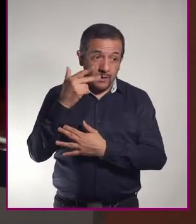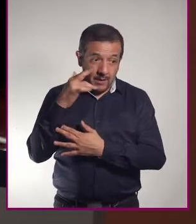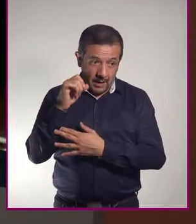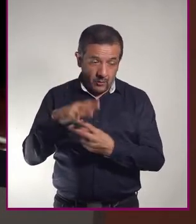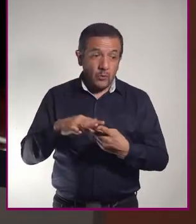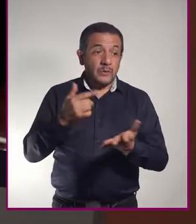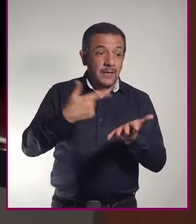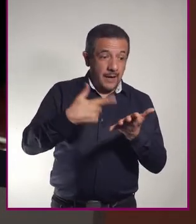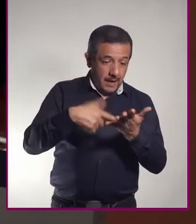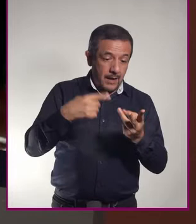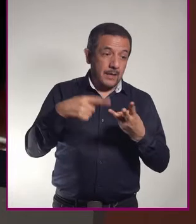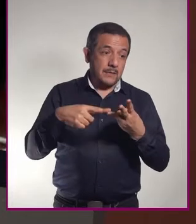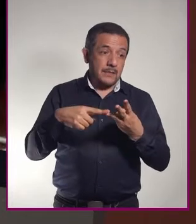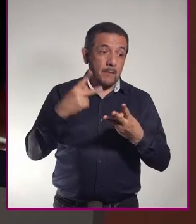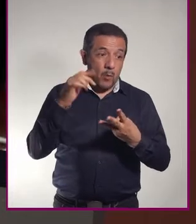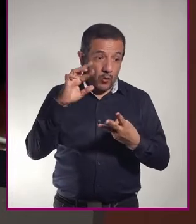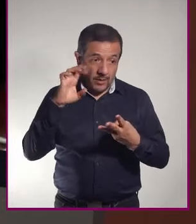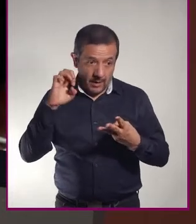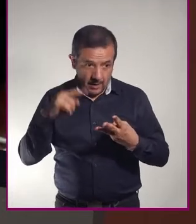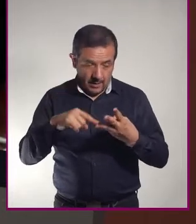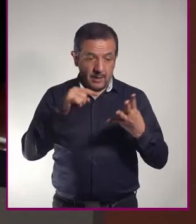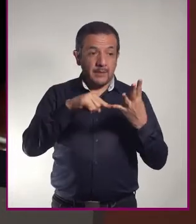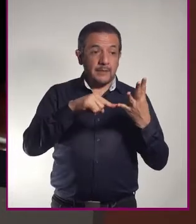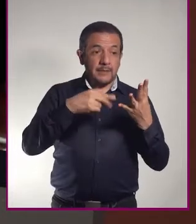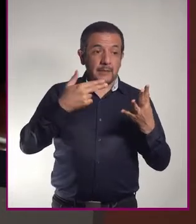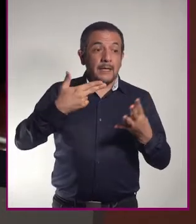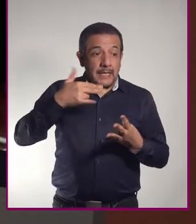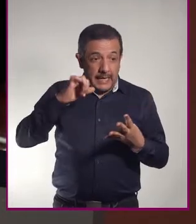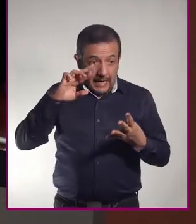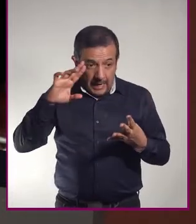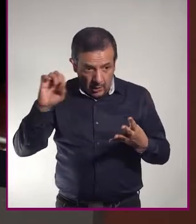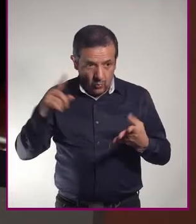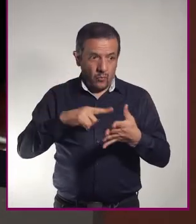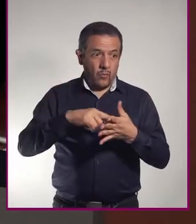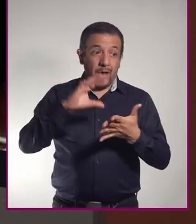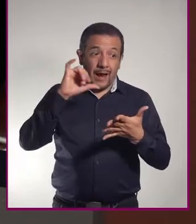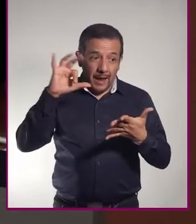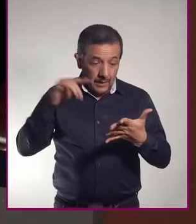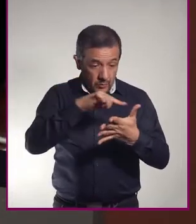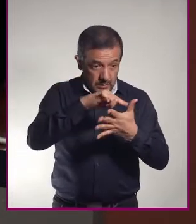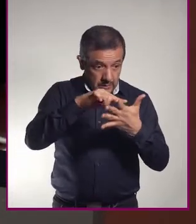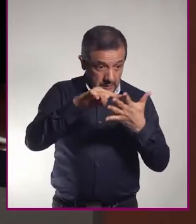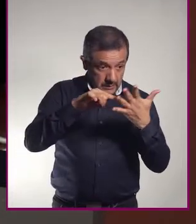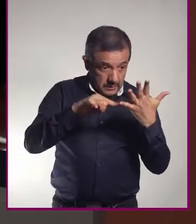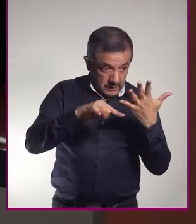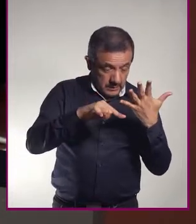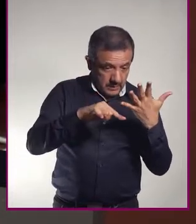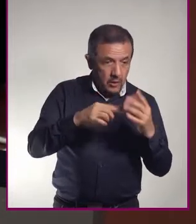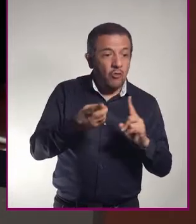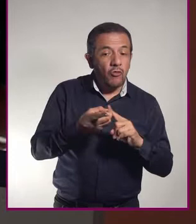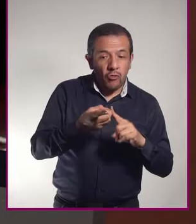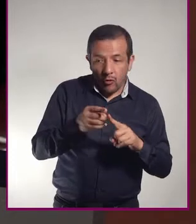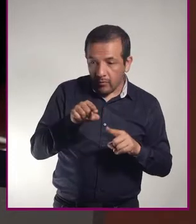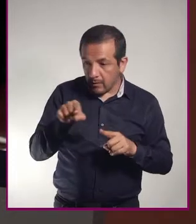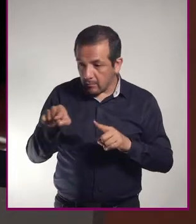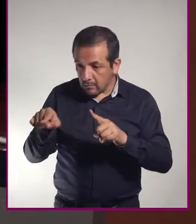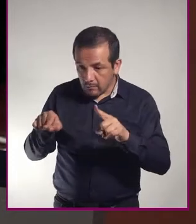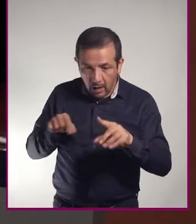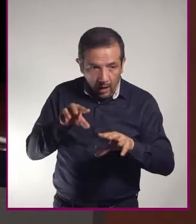grasas, proteínas, hierro, calcio, y debemos de saber de dónde obtener